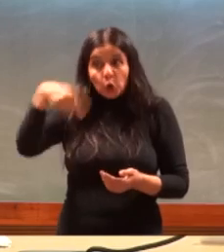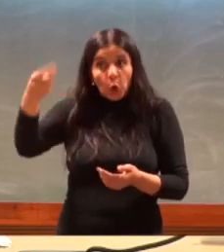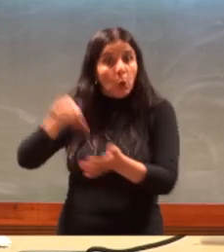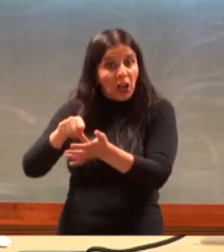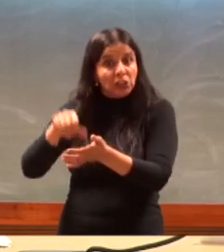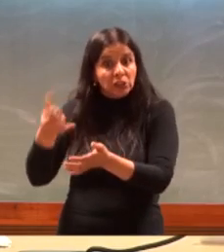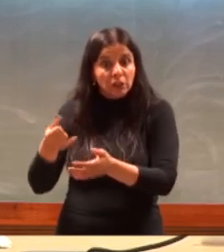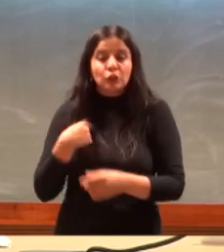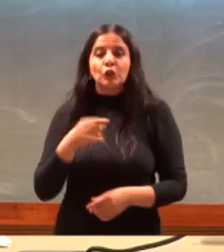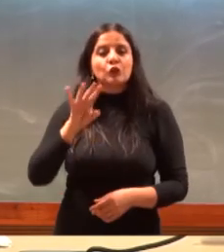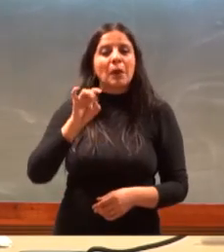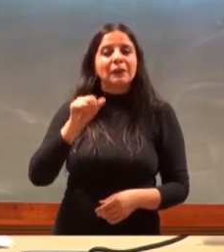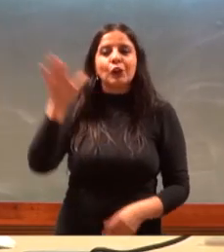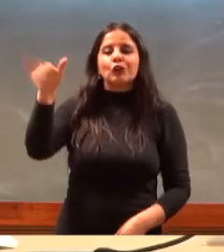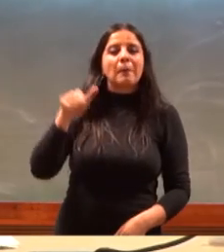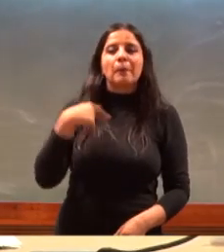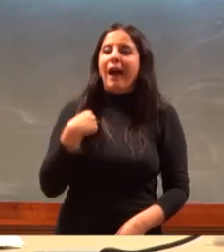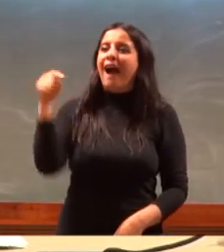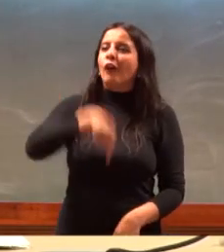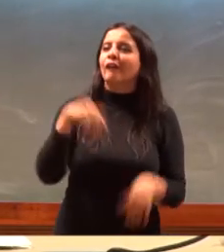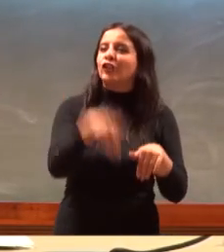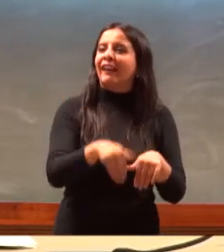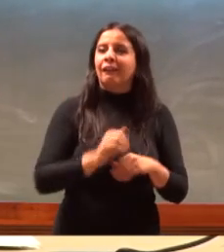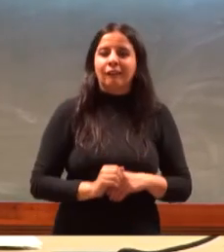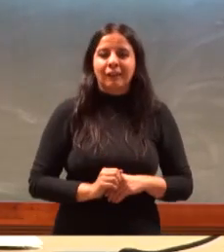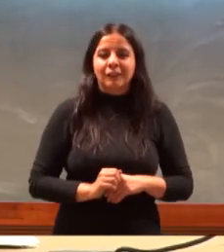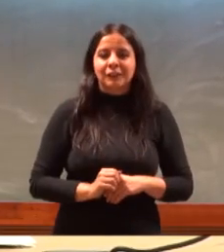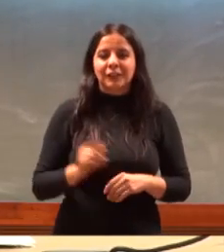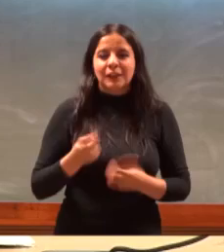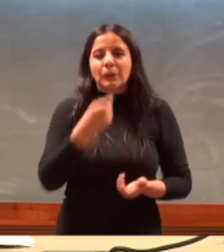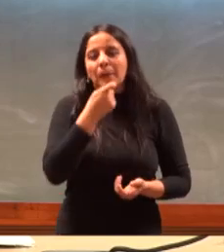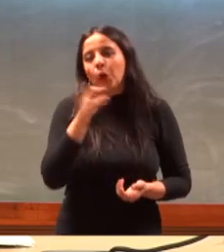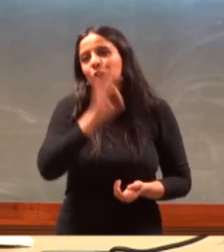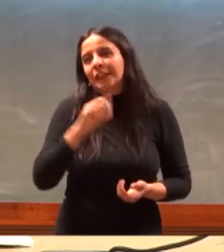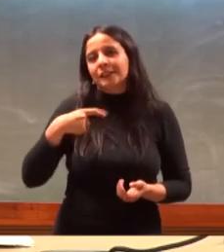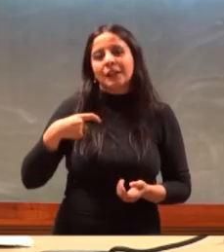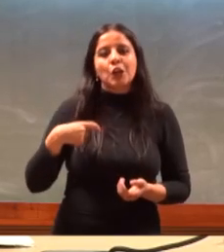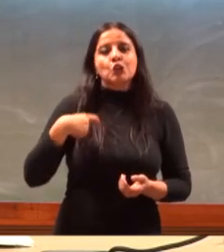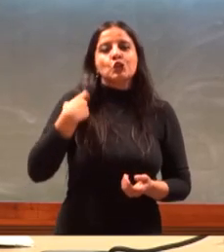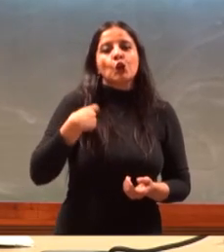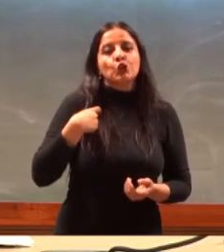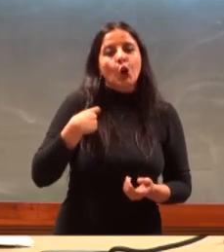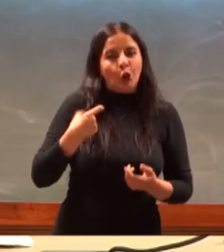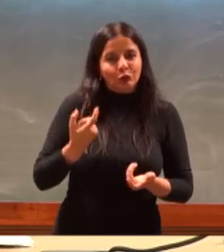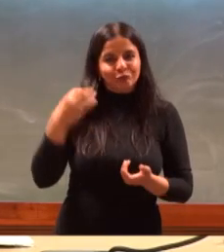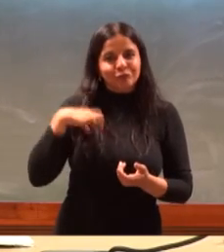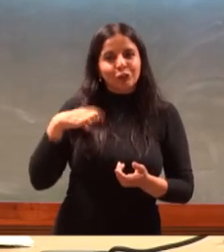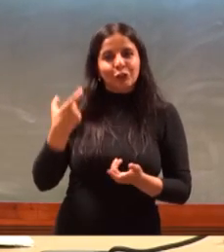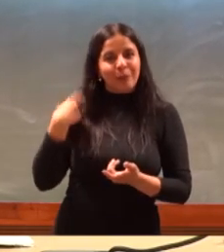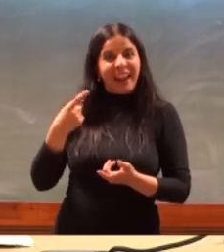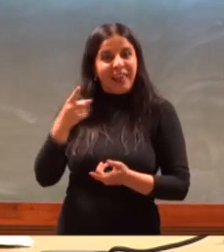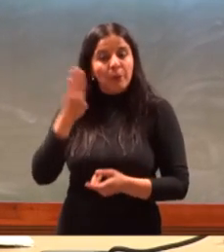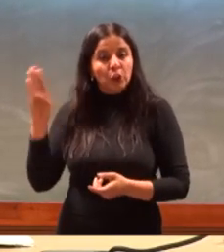casi los llamamos únicamente para que vengan a votar o hasta tal punto que si se tien que hacer socios de la biblioteca tien que neitar avales como si nunca hubieran pasado por la